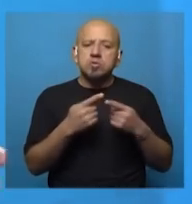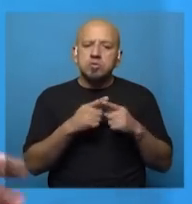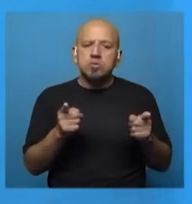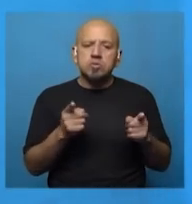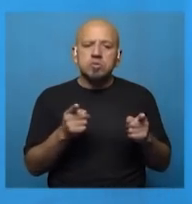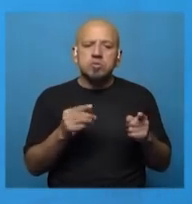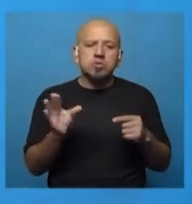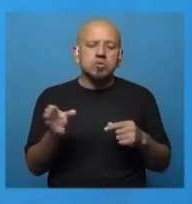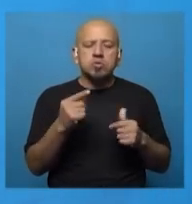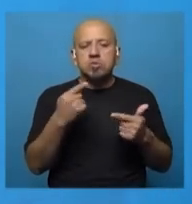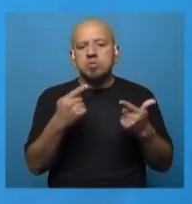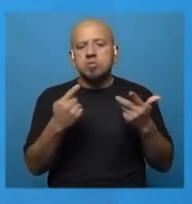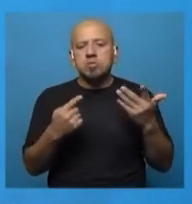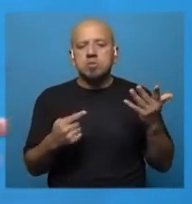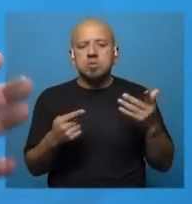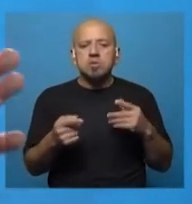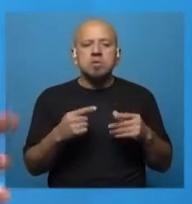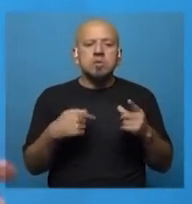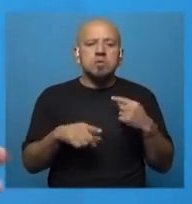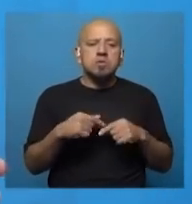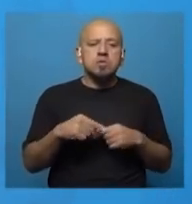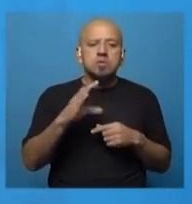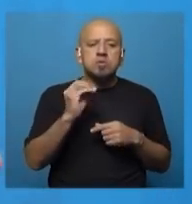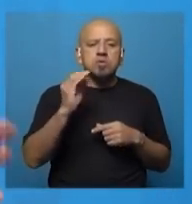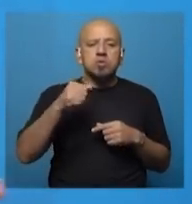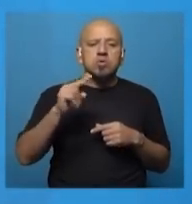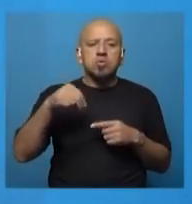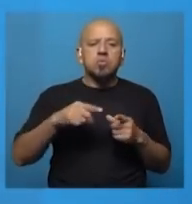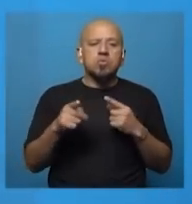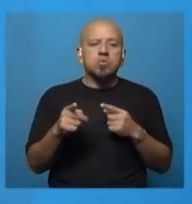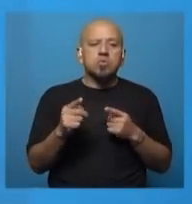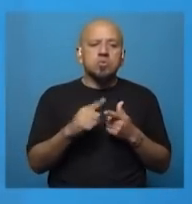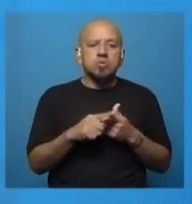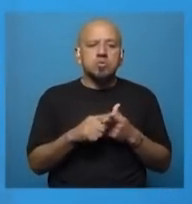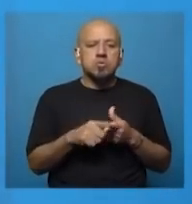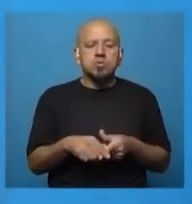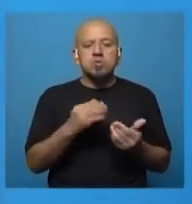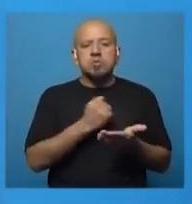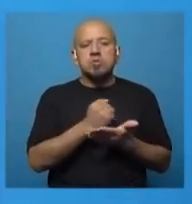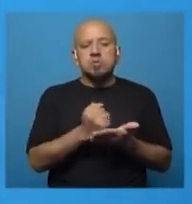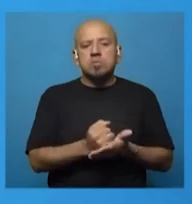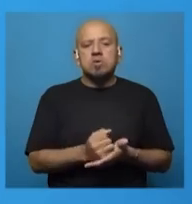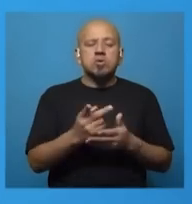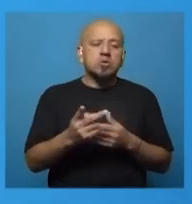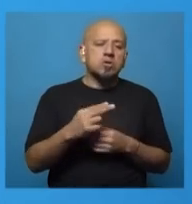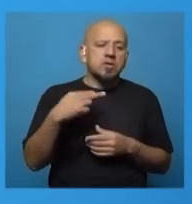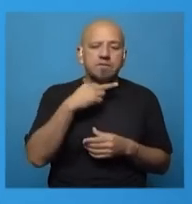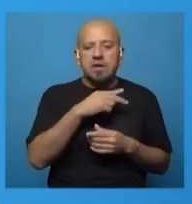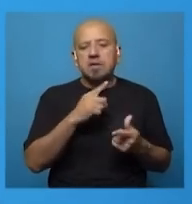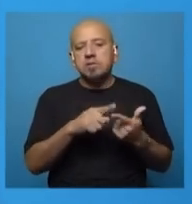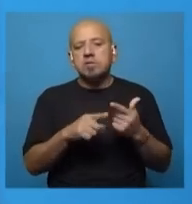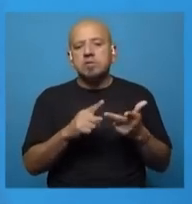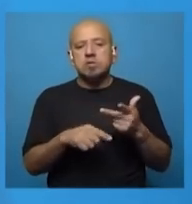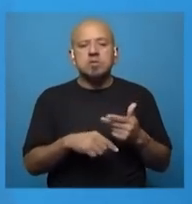de lo que eran todos los demás cosas que eran delitos comunes entre comillas no como decíamos hoy pasaporte de trucho tráfico de